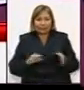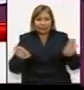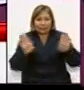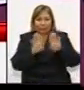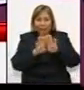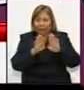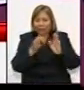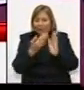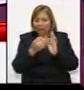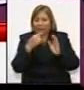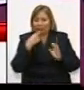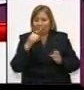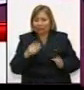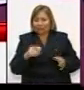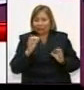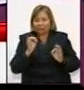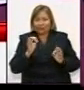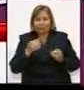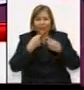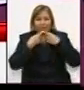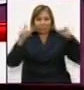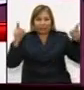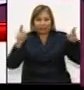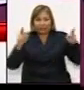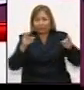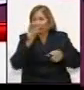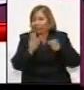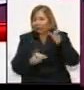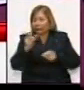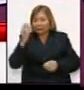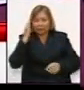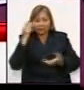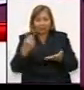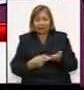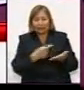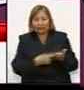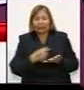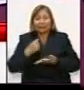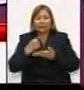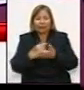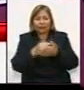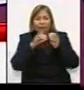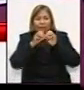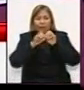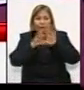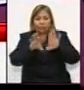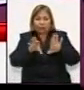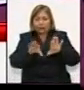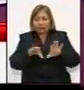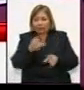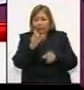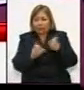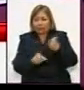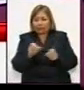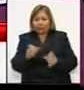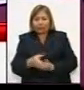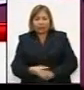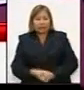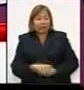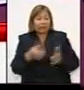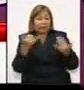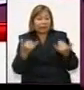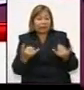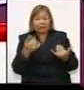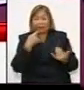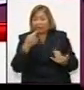aquí se hacen de manera pública. Y ese debate ayuda e ilustra a la ciudadanía. Y lo que hoy día